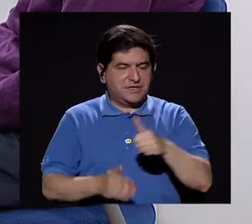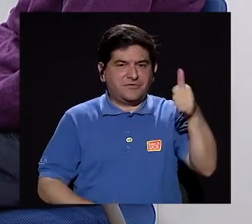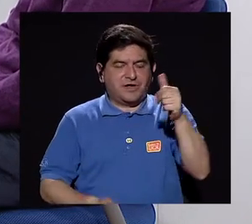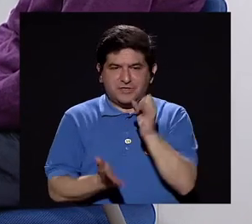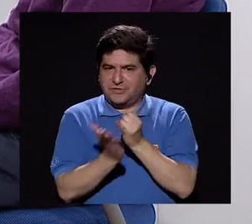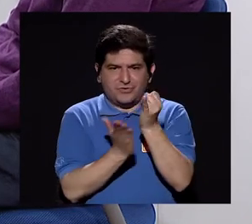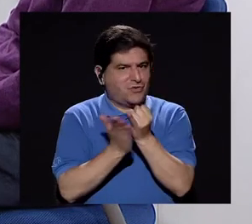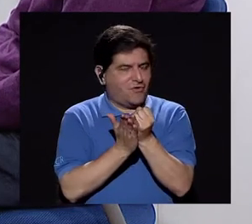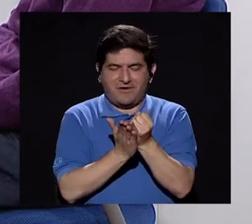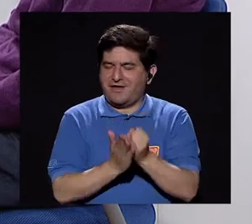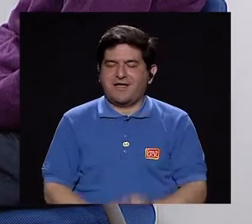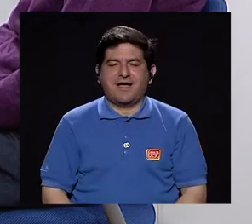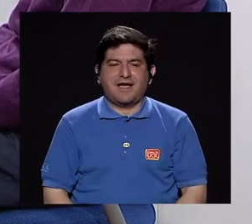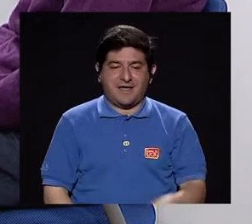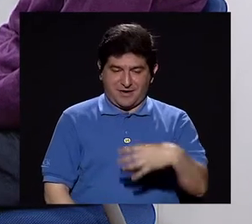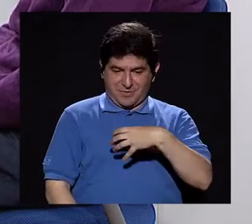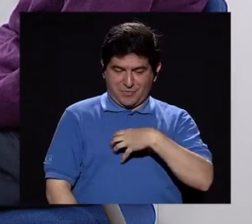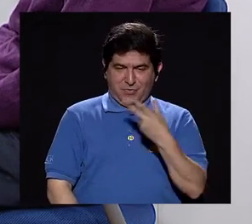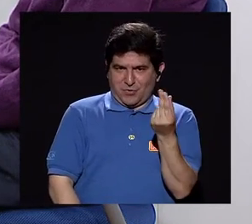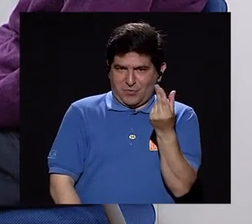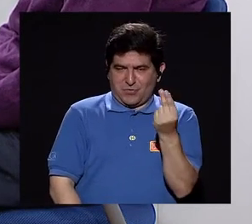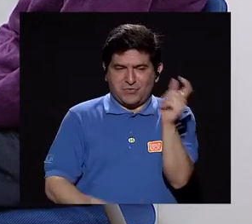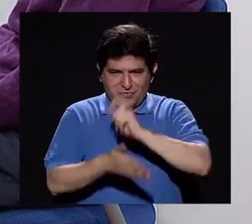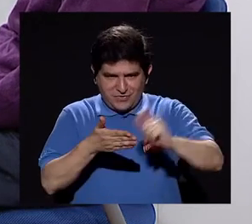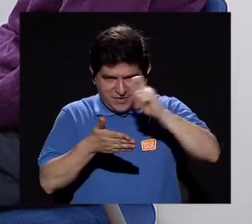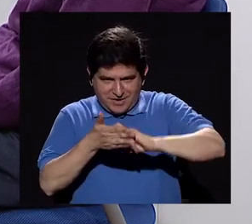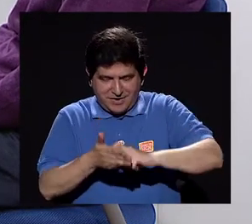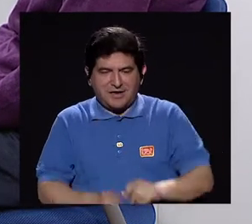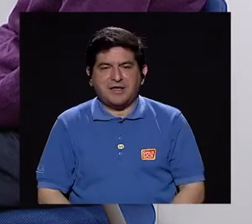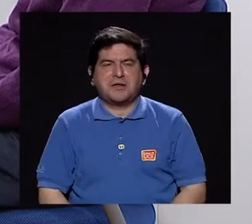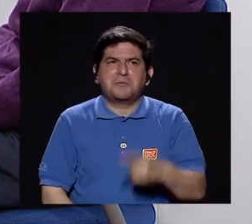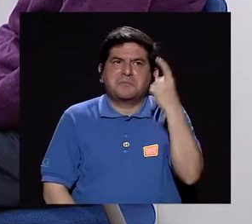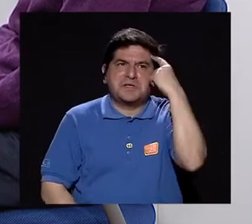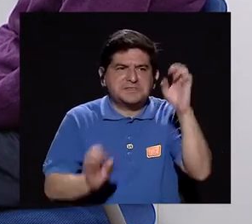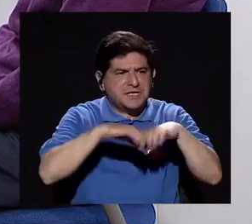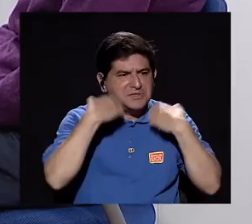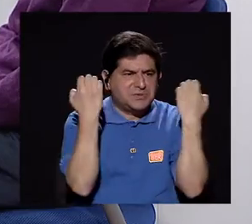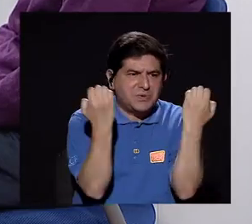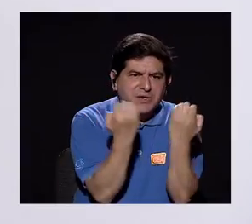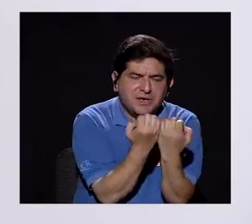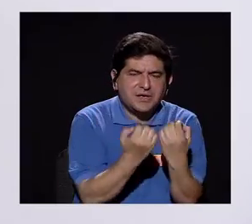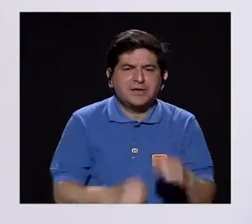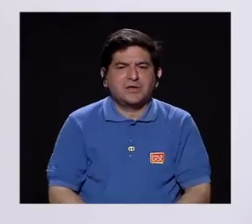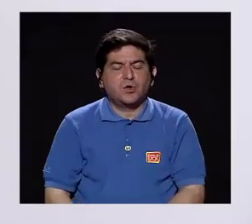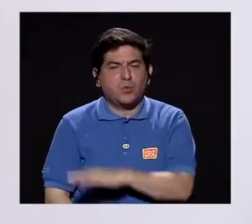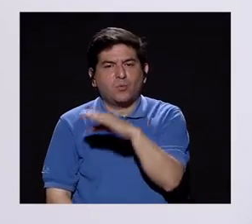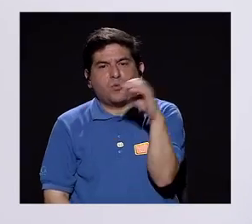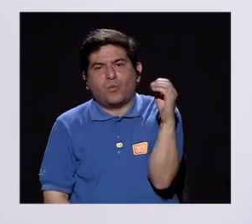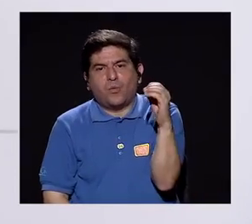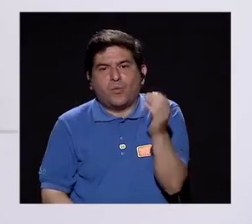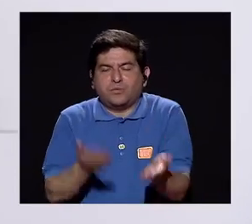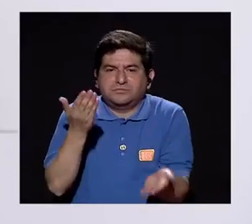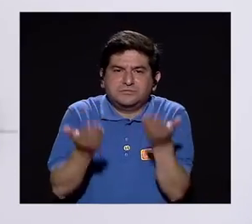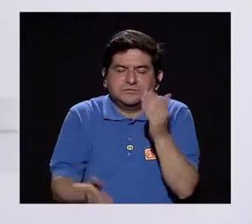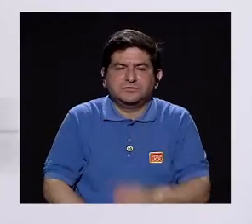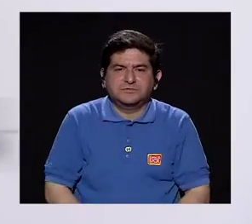sino con fondos propios de la escuela ahora con los fondos que maneja para equipamiento para para